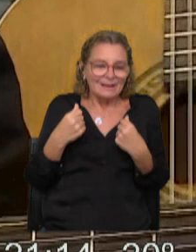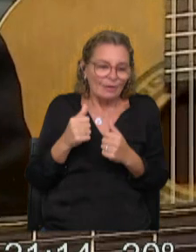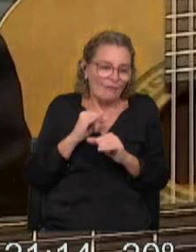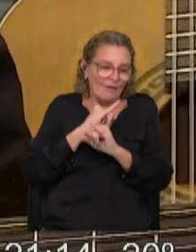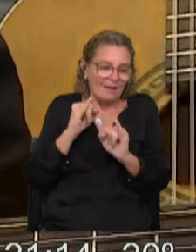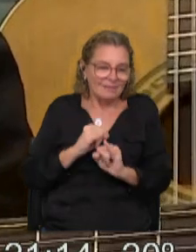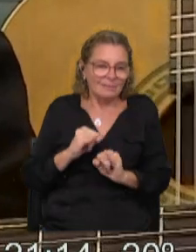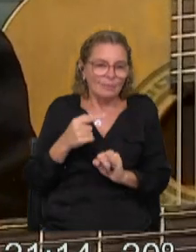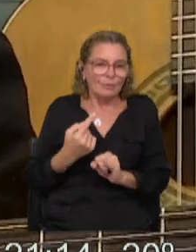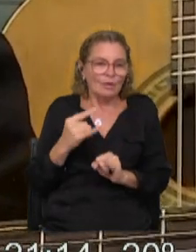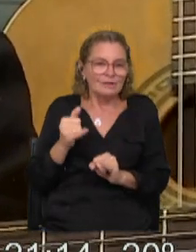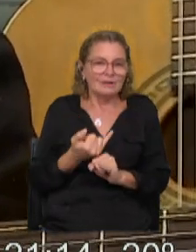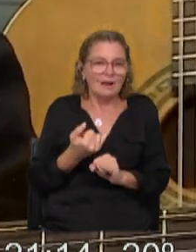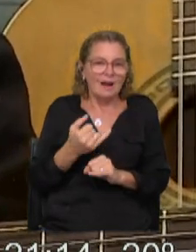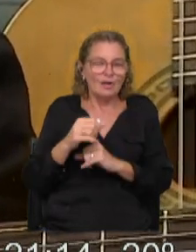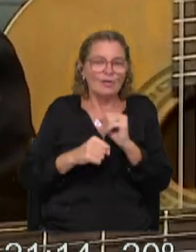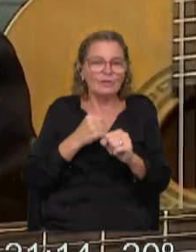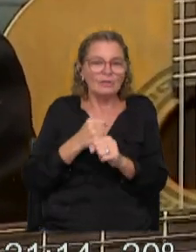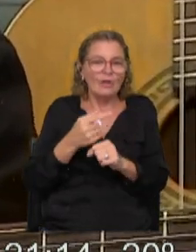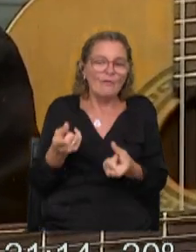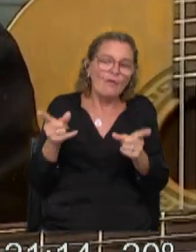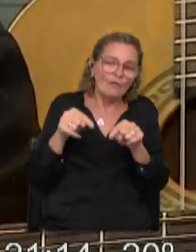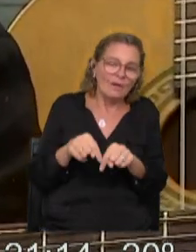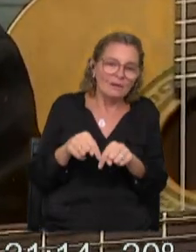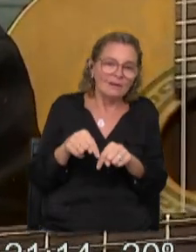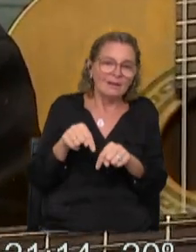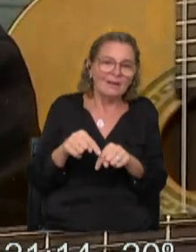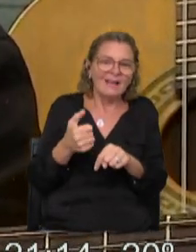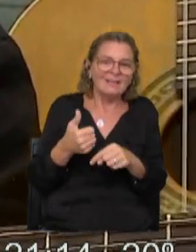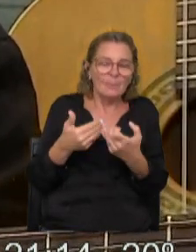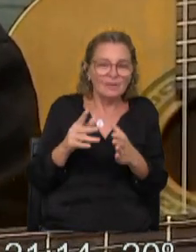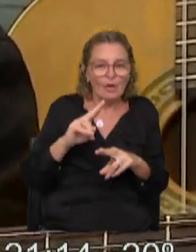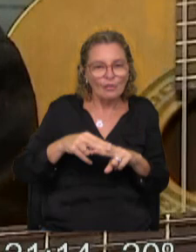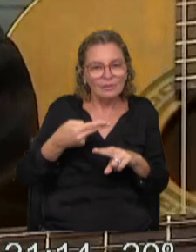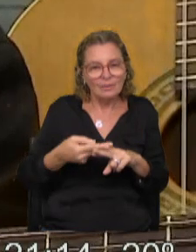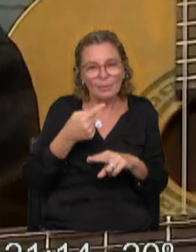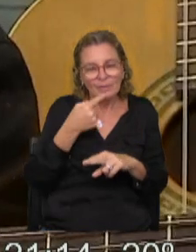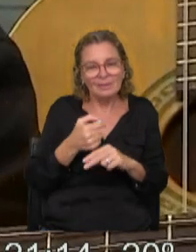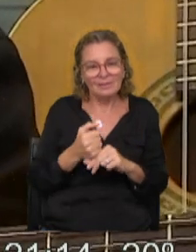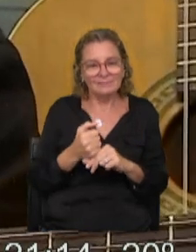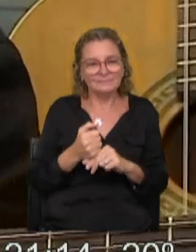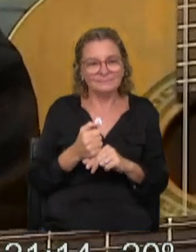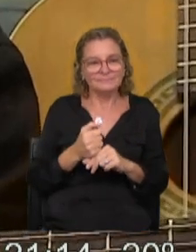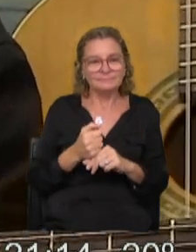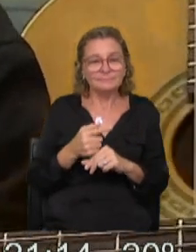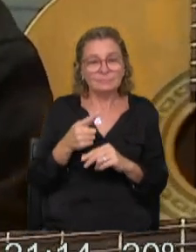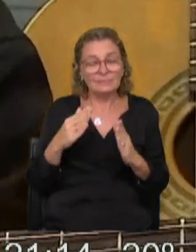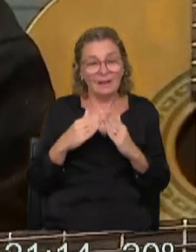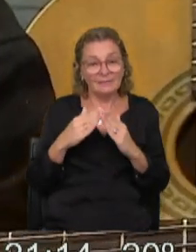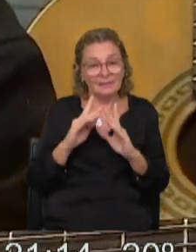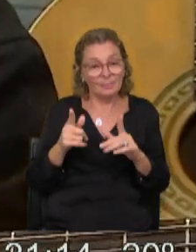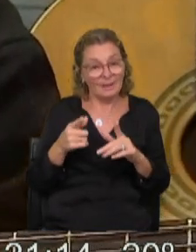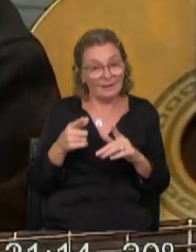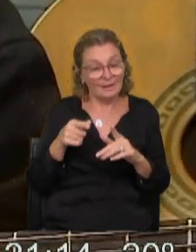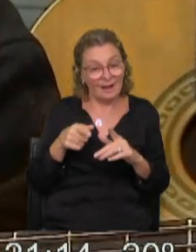porque uno allá a la edad de uno ya volver a casi empezar de nuevo, como quien dice, ¿no? Y en tu casa también hay una